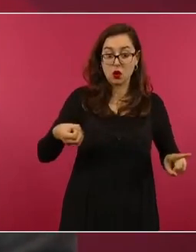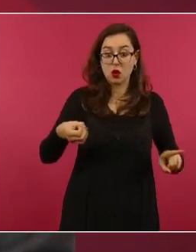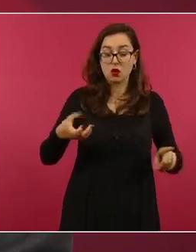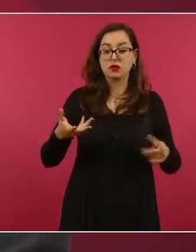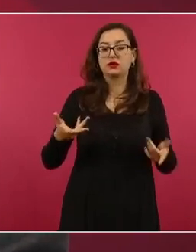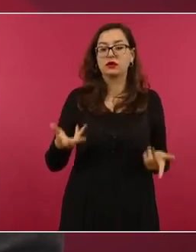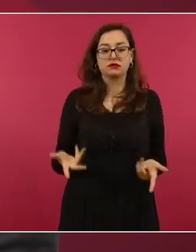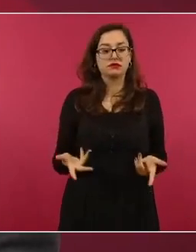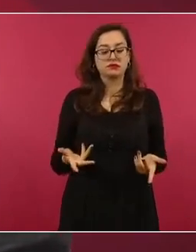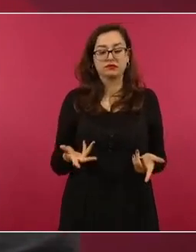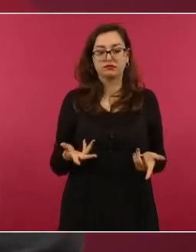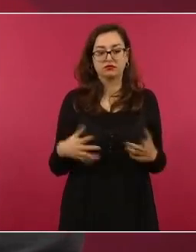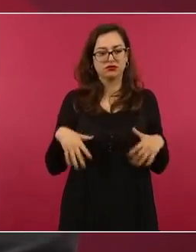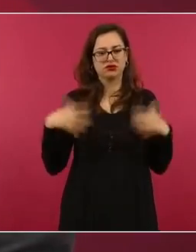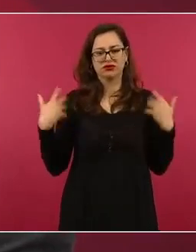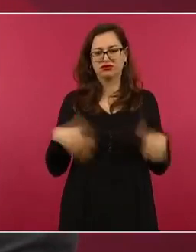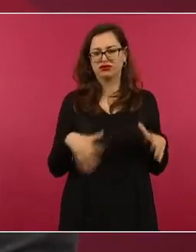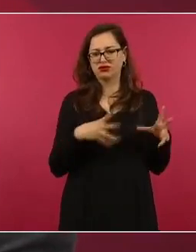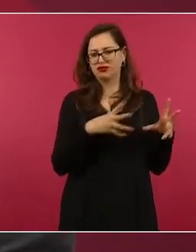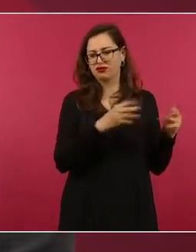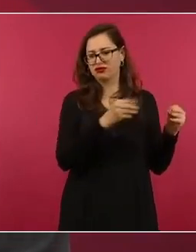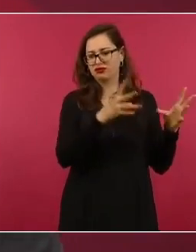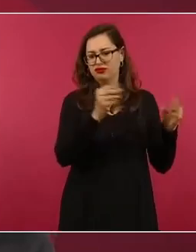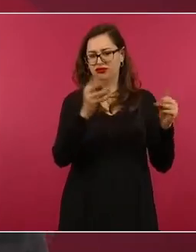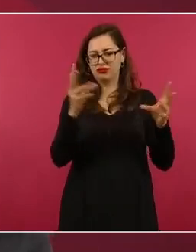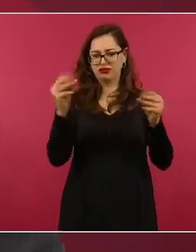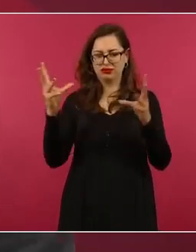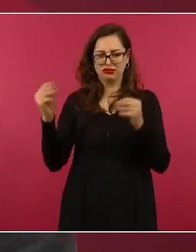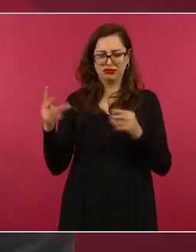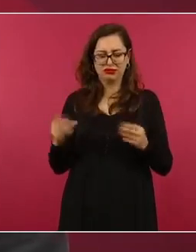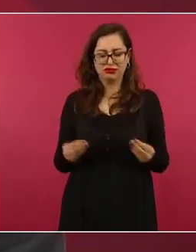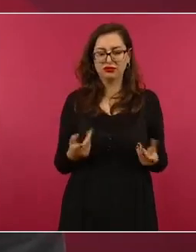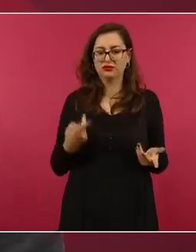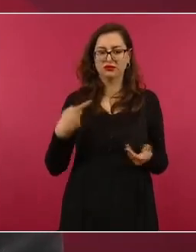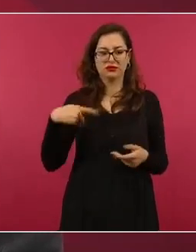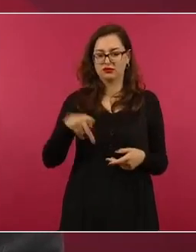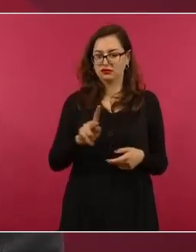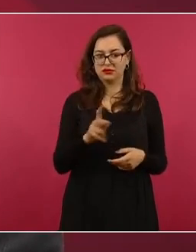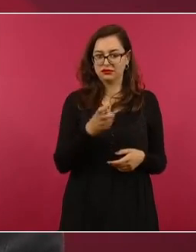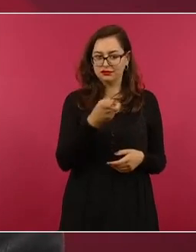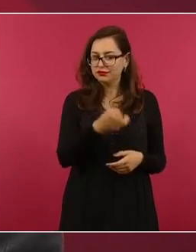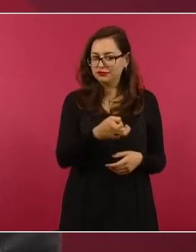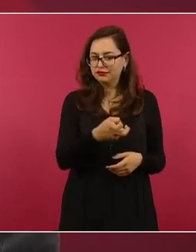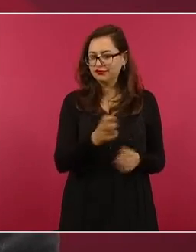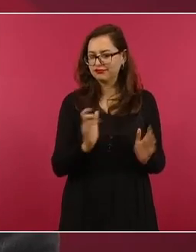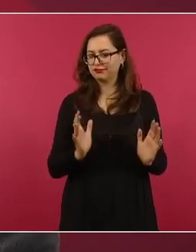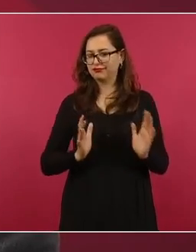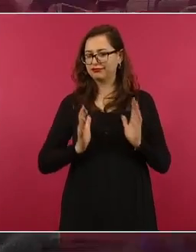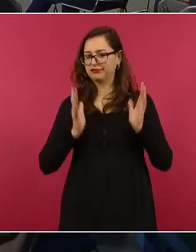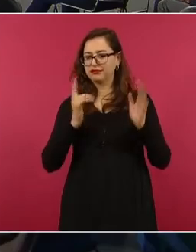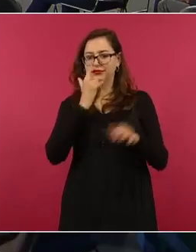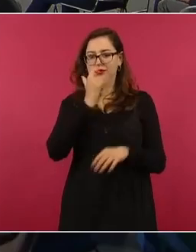por muchos, no sé, pero esto no es normal. ¿Por